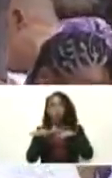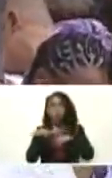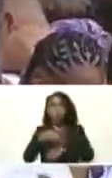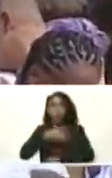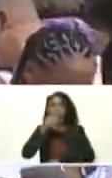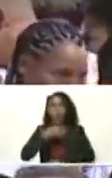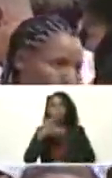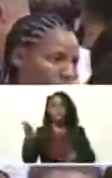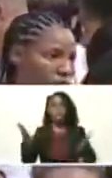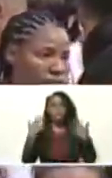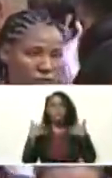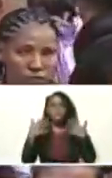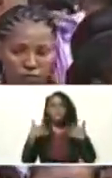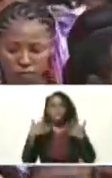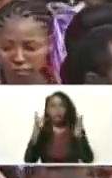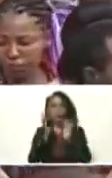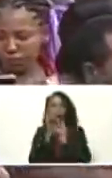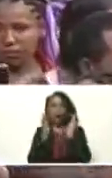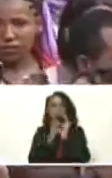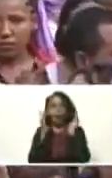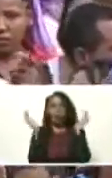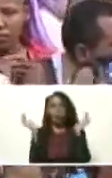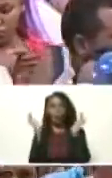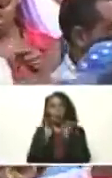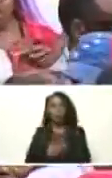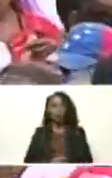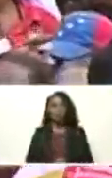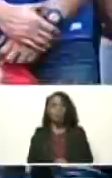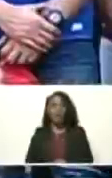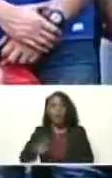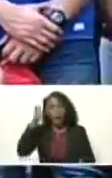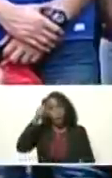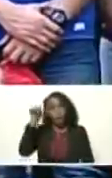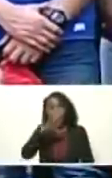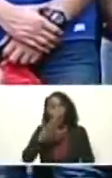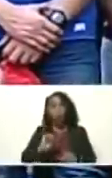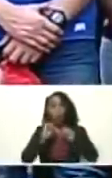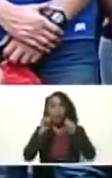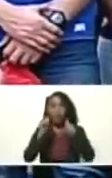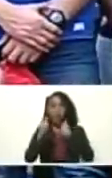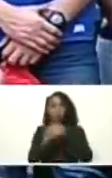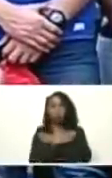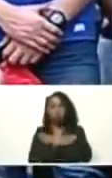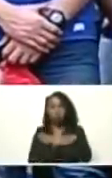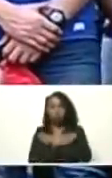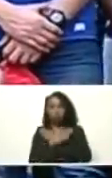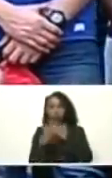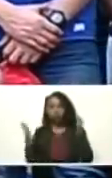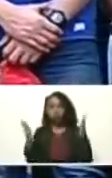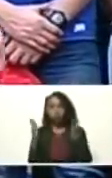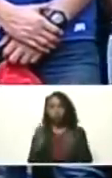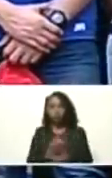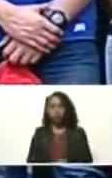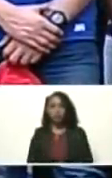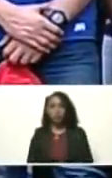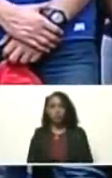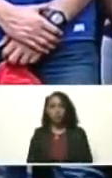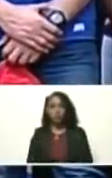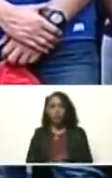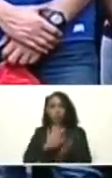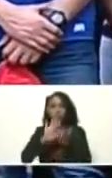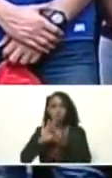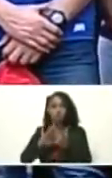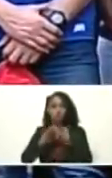calurosa de abril. El pueblo empezó de manera espontánea a